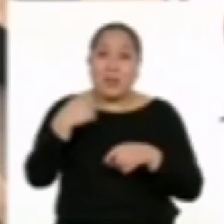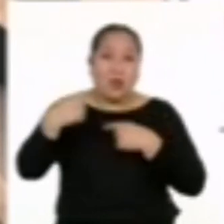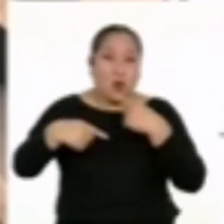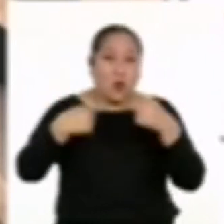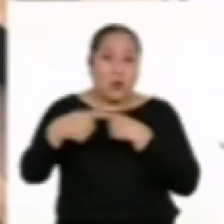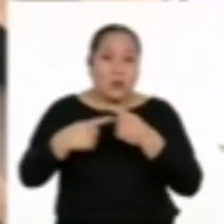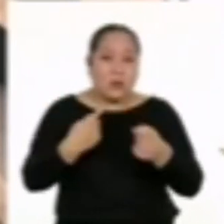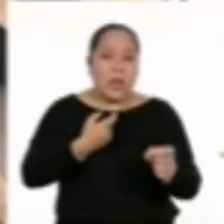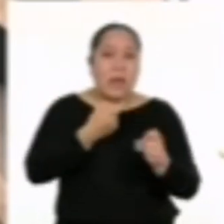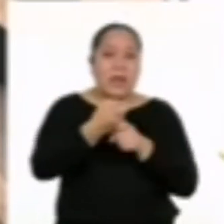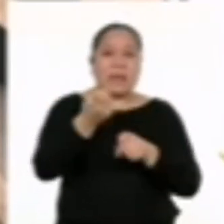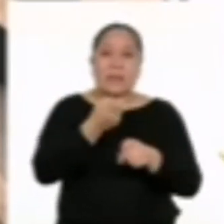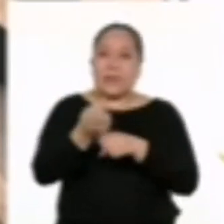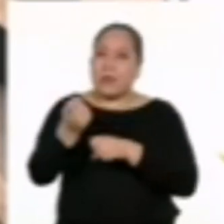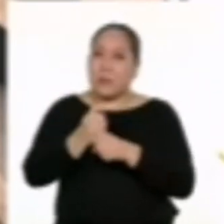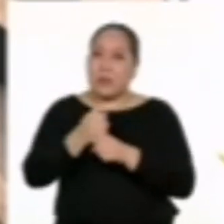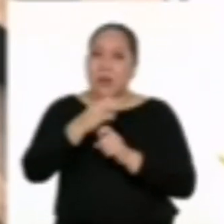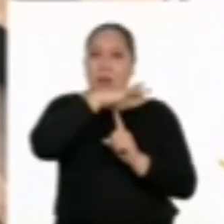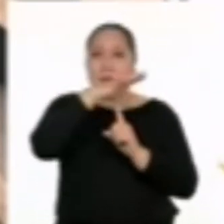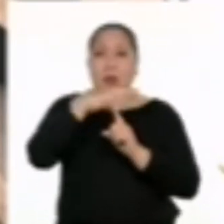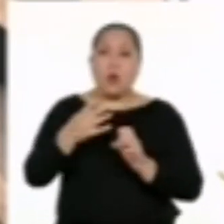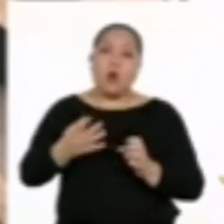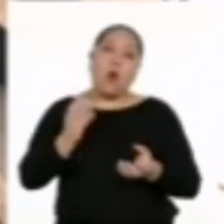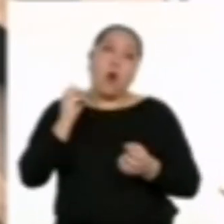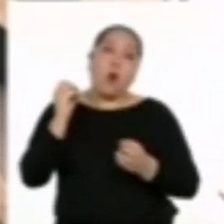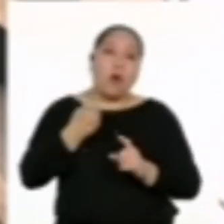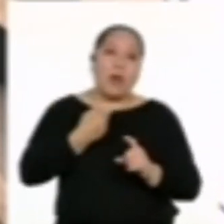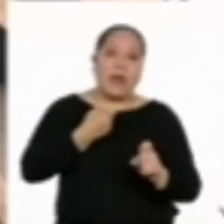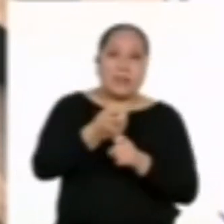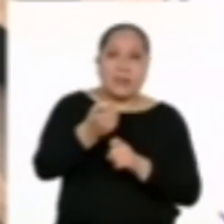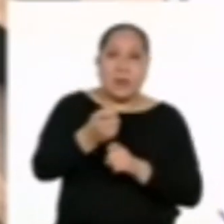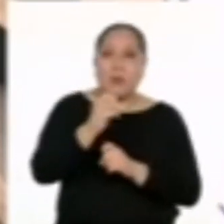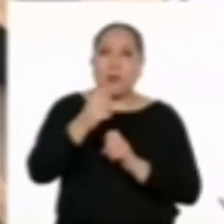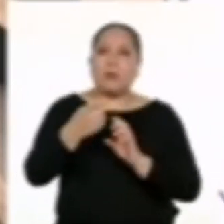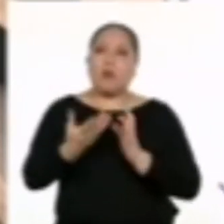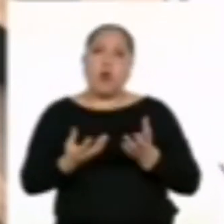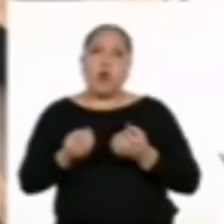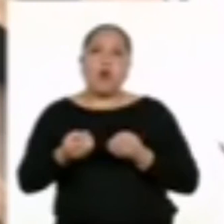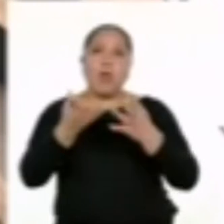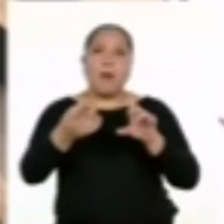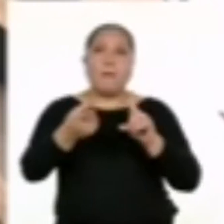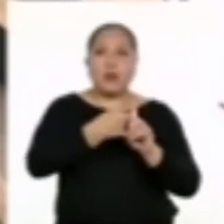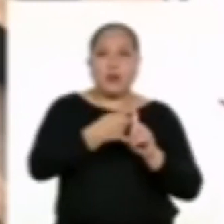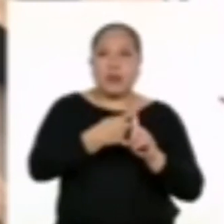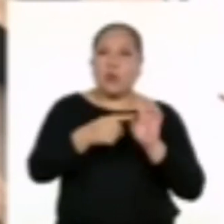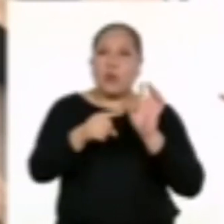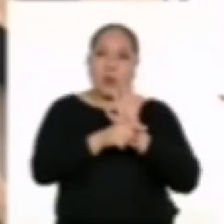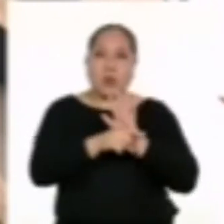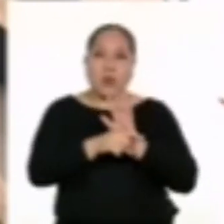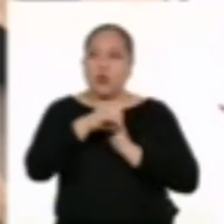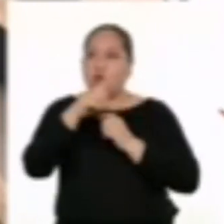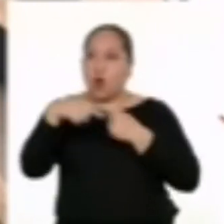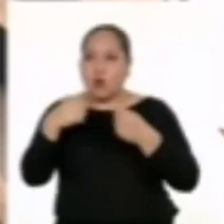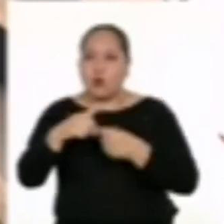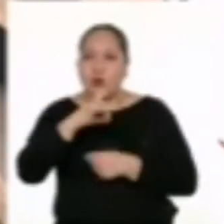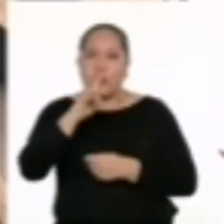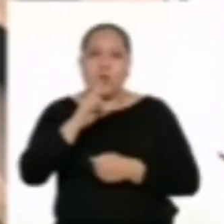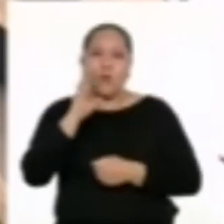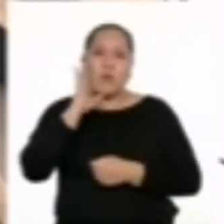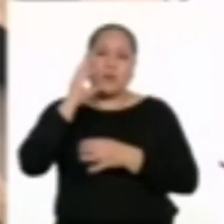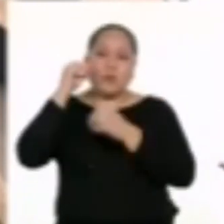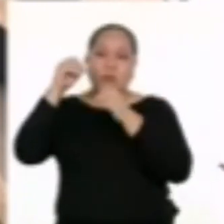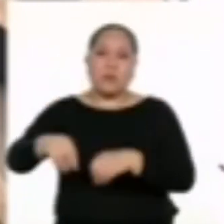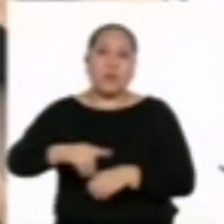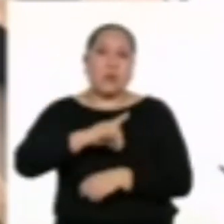días generan impacto sobre el ambiente, positivos o negativos. Todos los días generamos residuos, todos los días utilizamos agua, todos